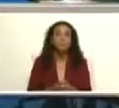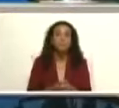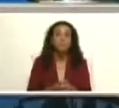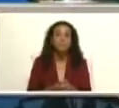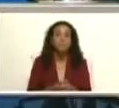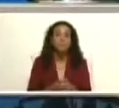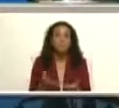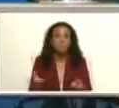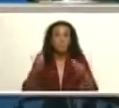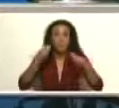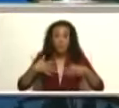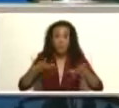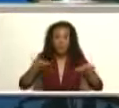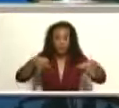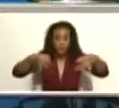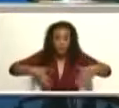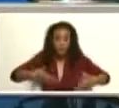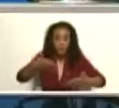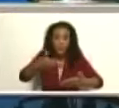me cayó por aquí.